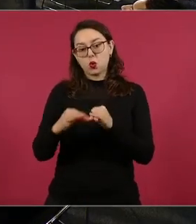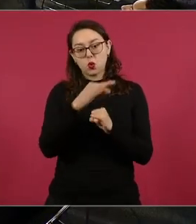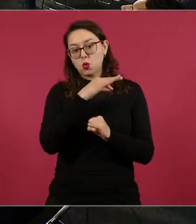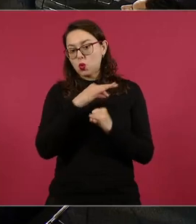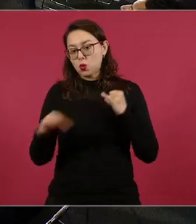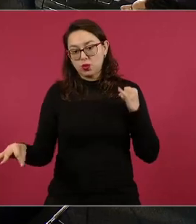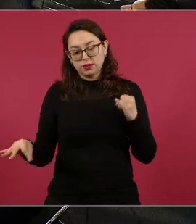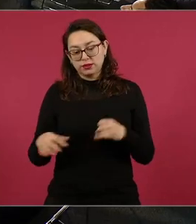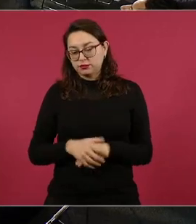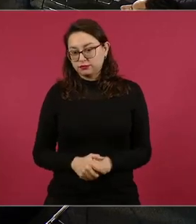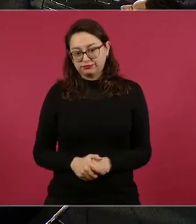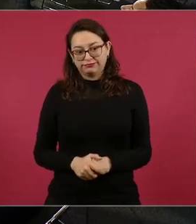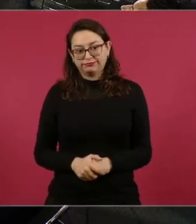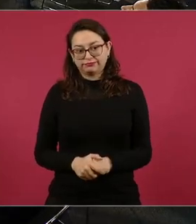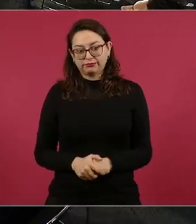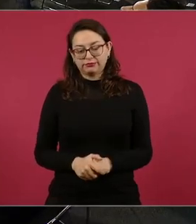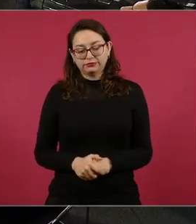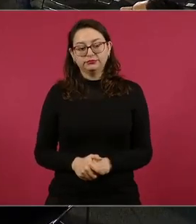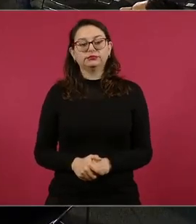El primer año fue